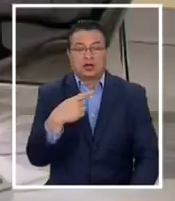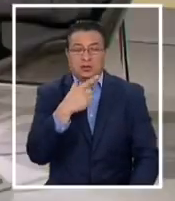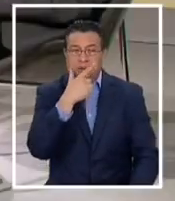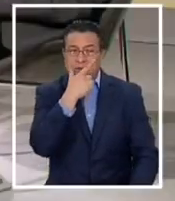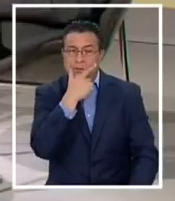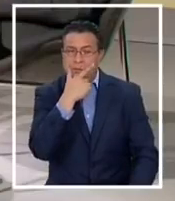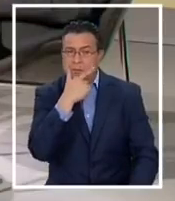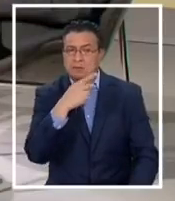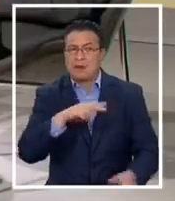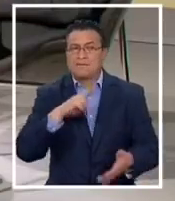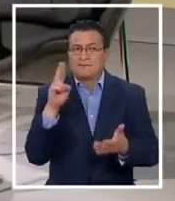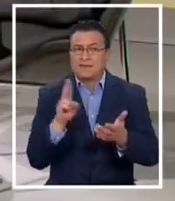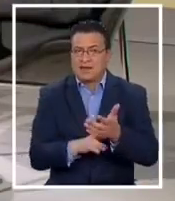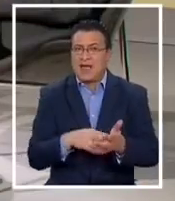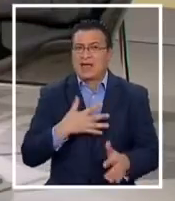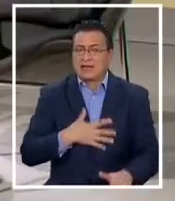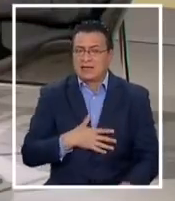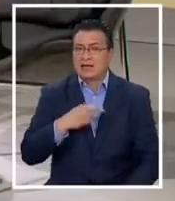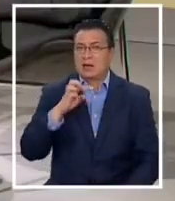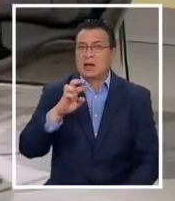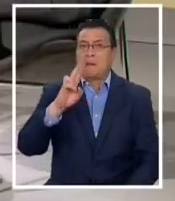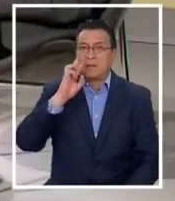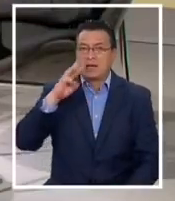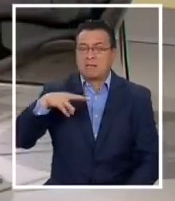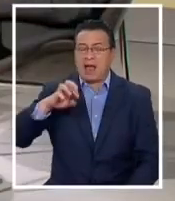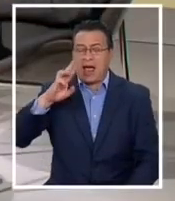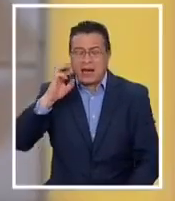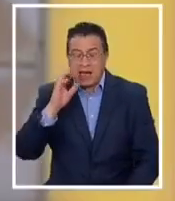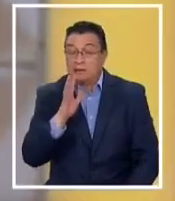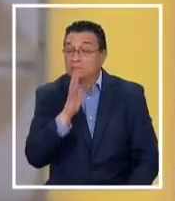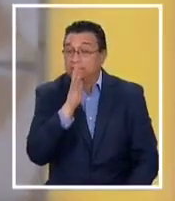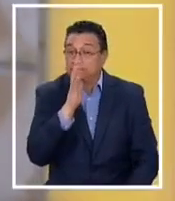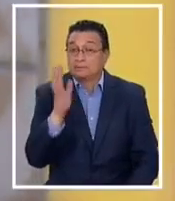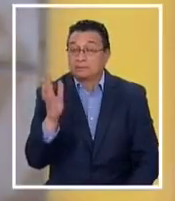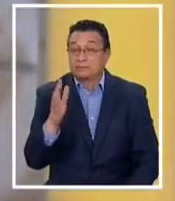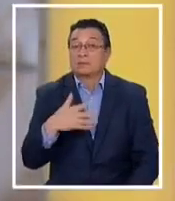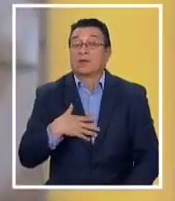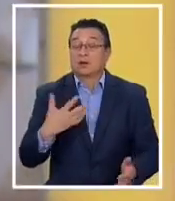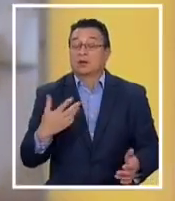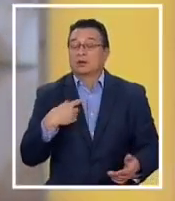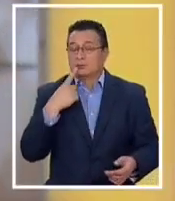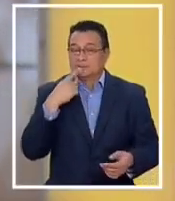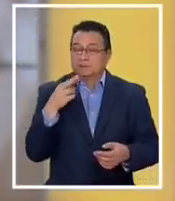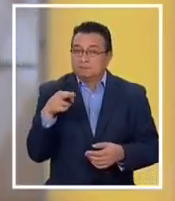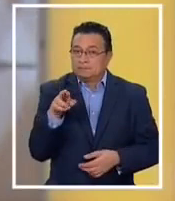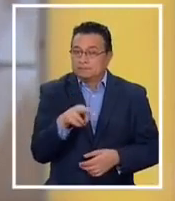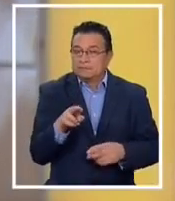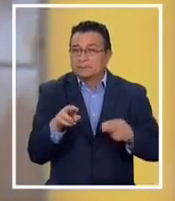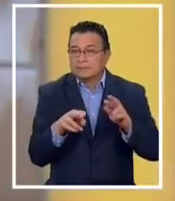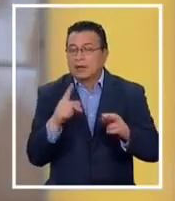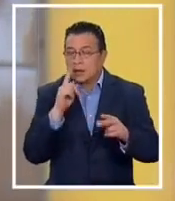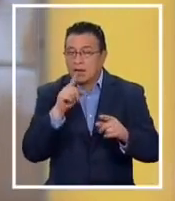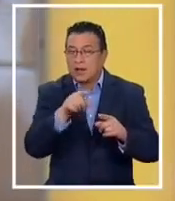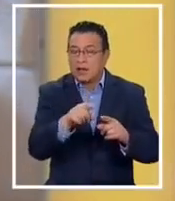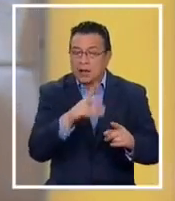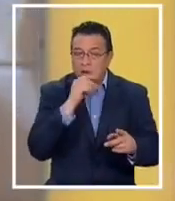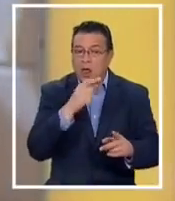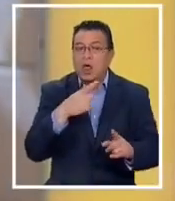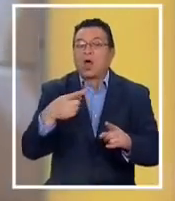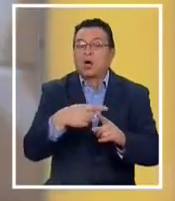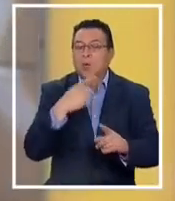siquiera ver de verdad uno no golpea en el suelo cada rato cada vez que puede aquellos que podría